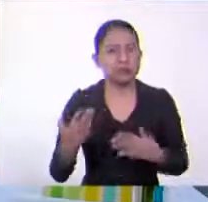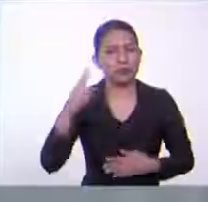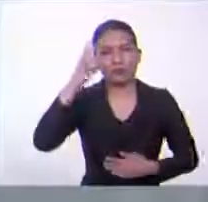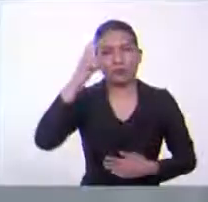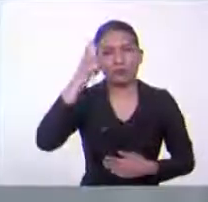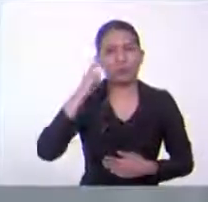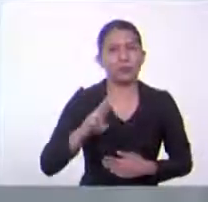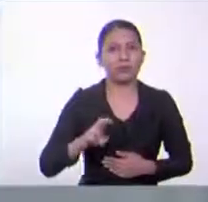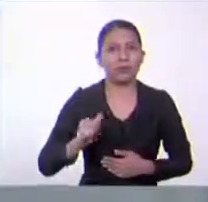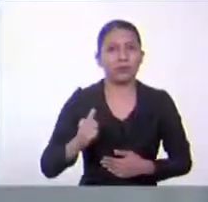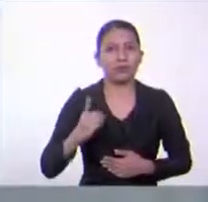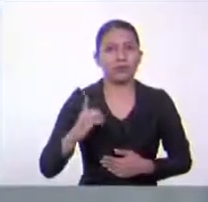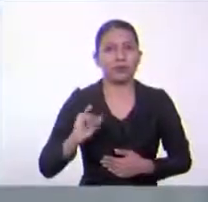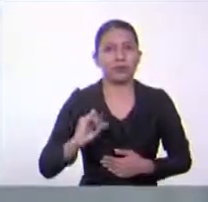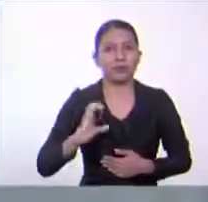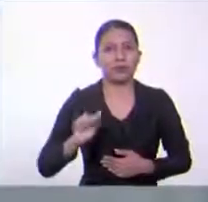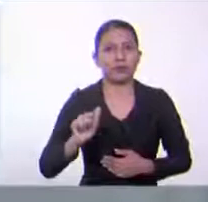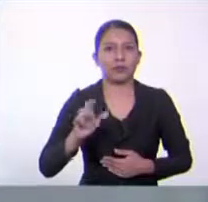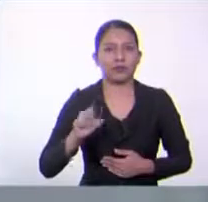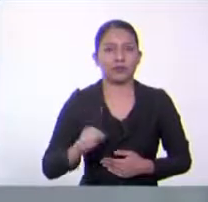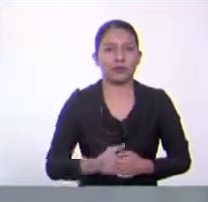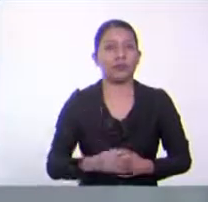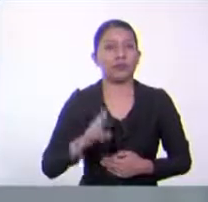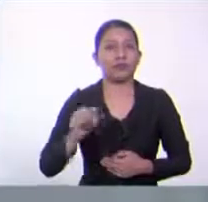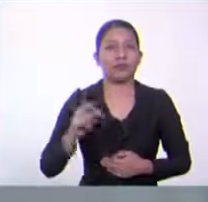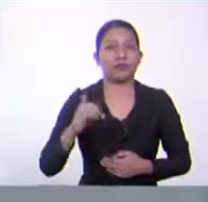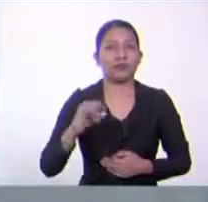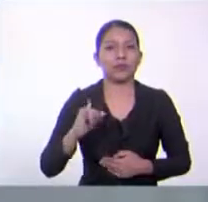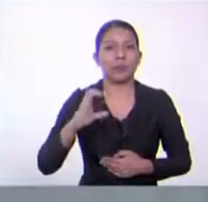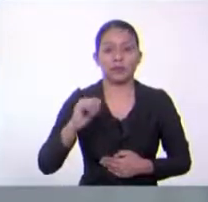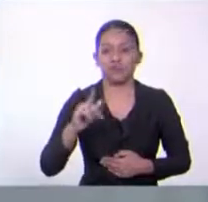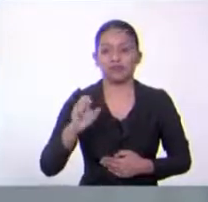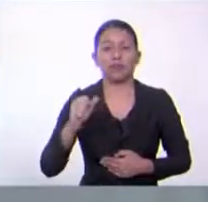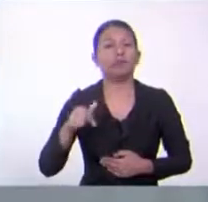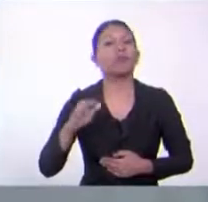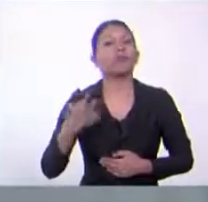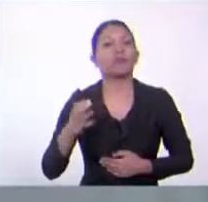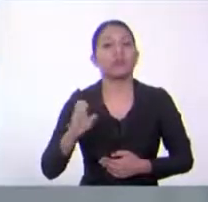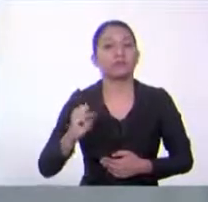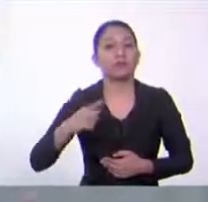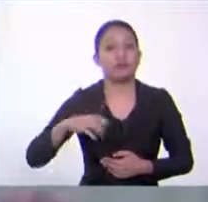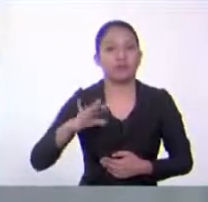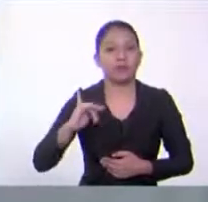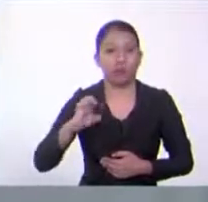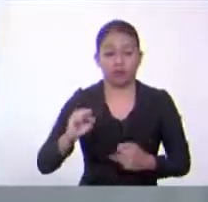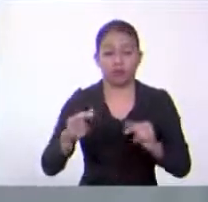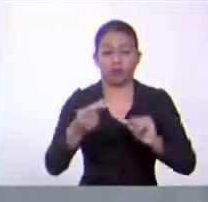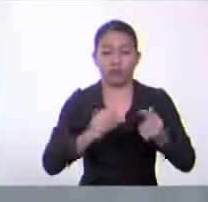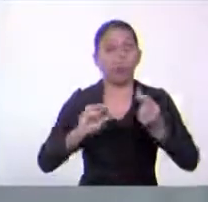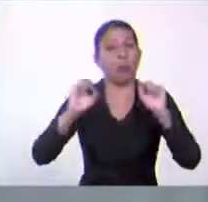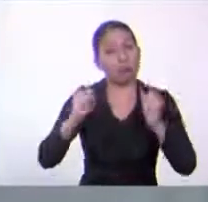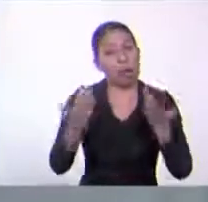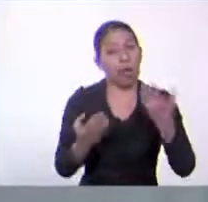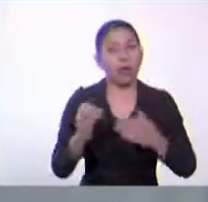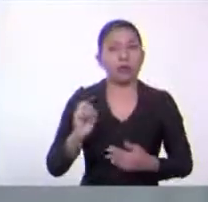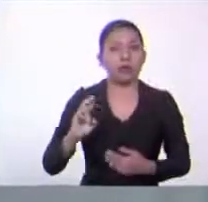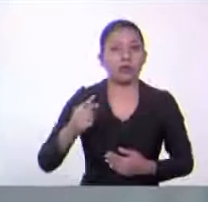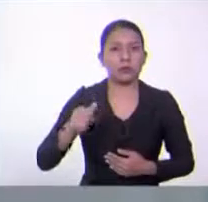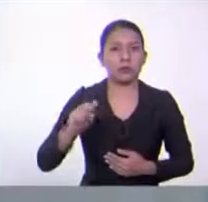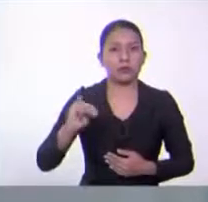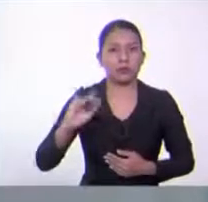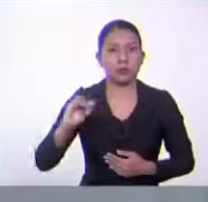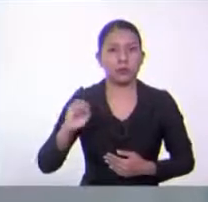radicales. Los radicales son especies químicas que pueden ser orgánicas o